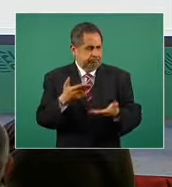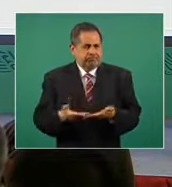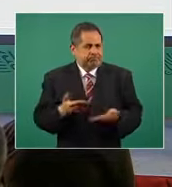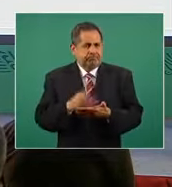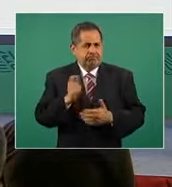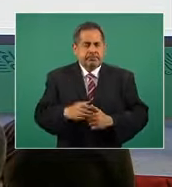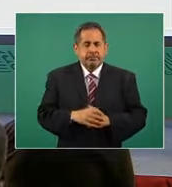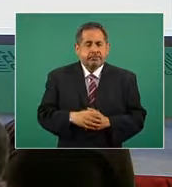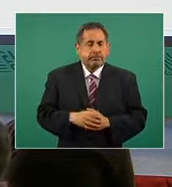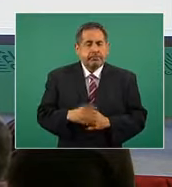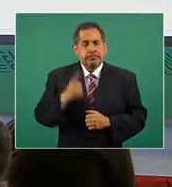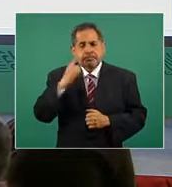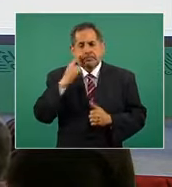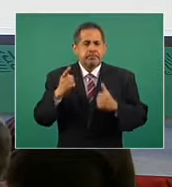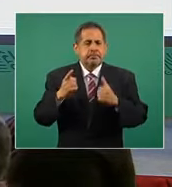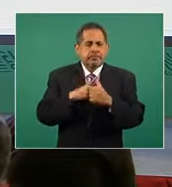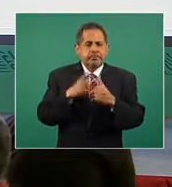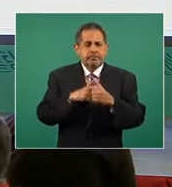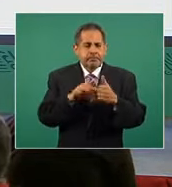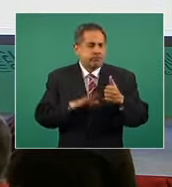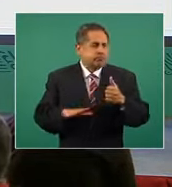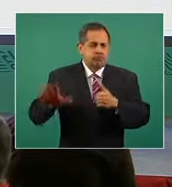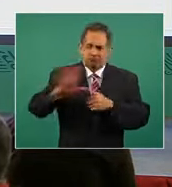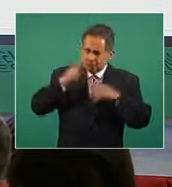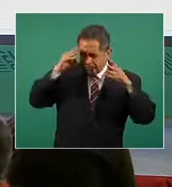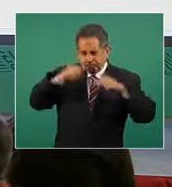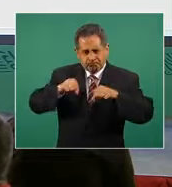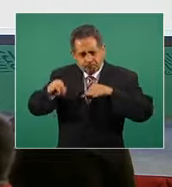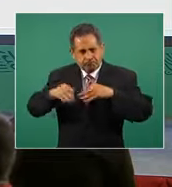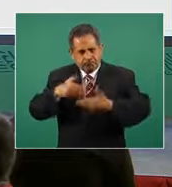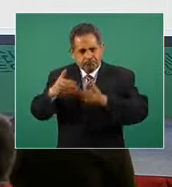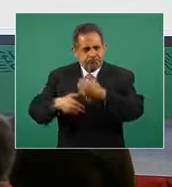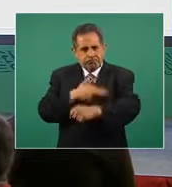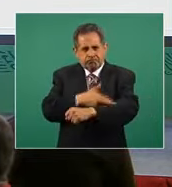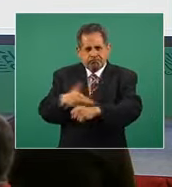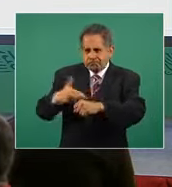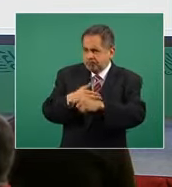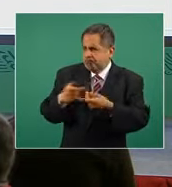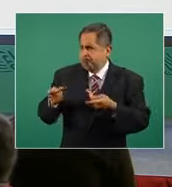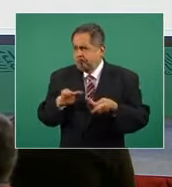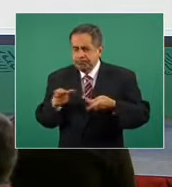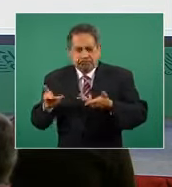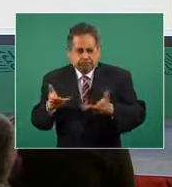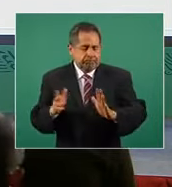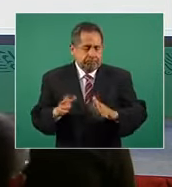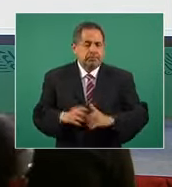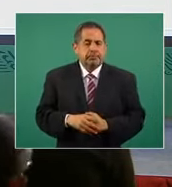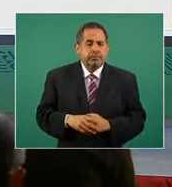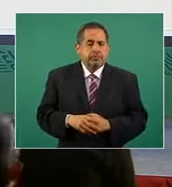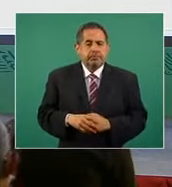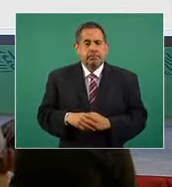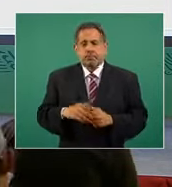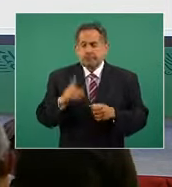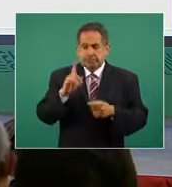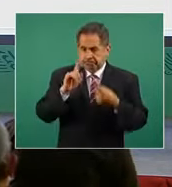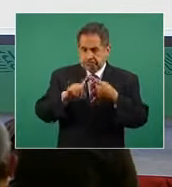es la ocupación principal de prácticamente todo el gabinete. Todos han estado cooperando y colaborando. Bueno, en primer lugar,